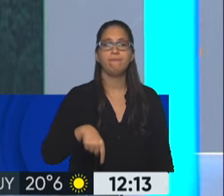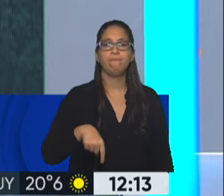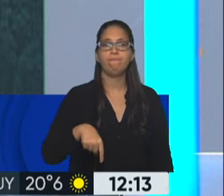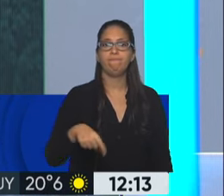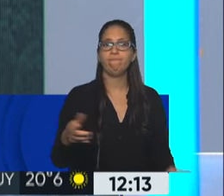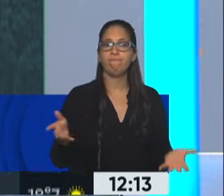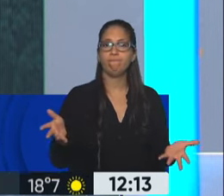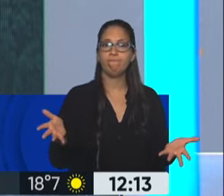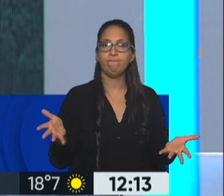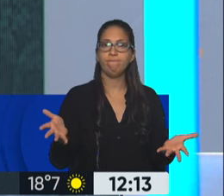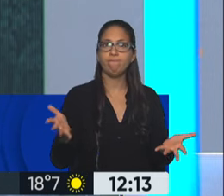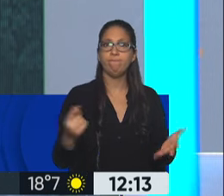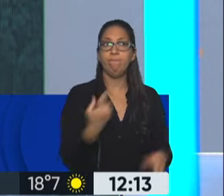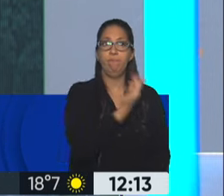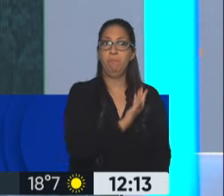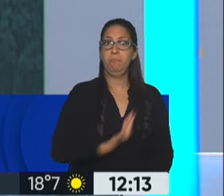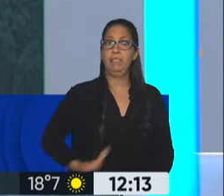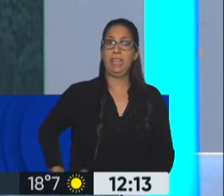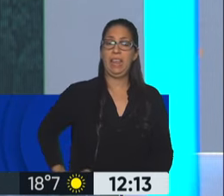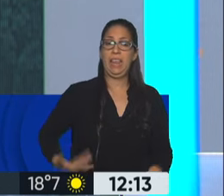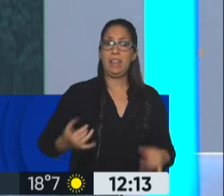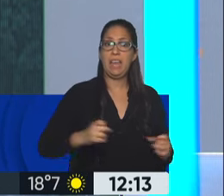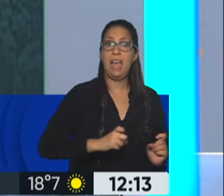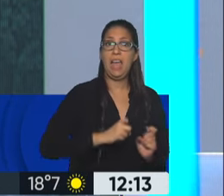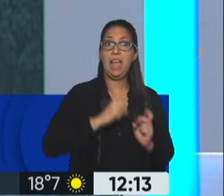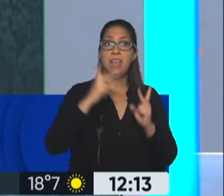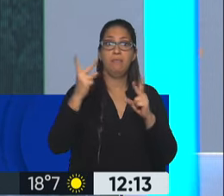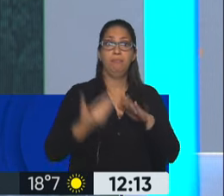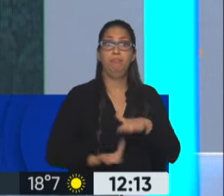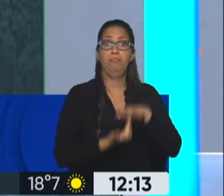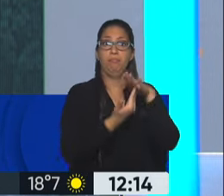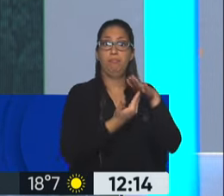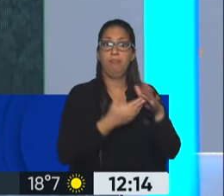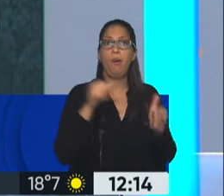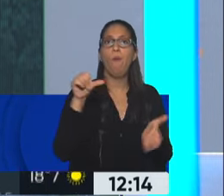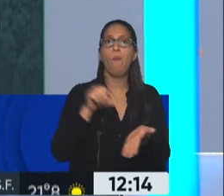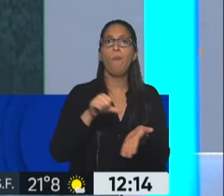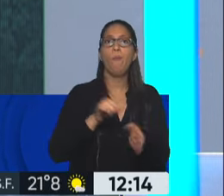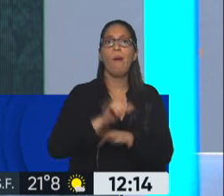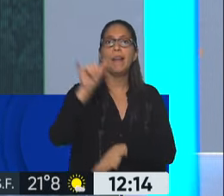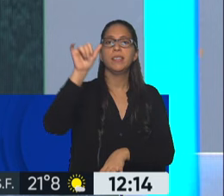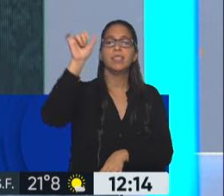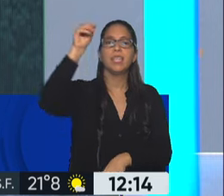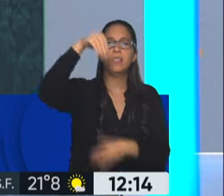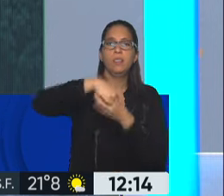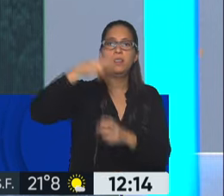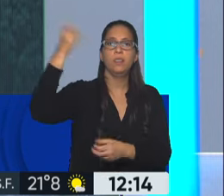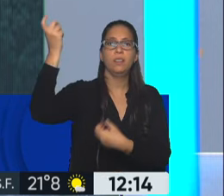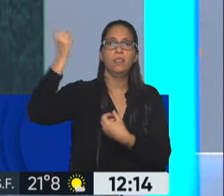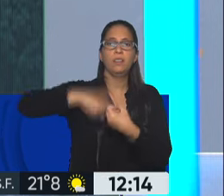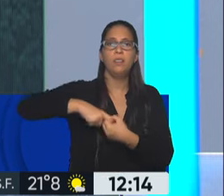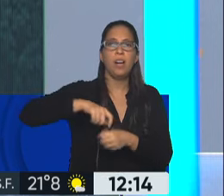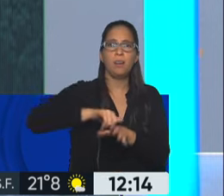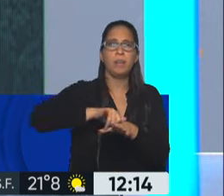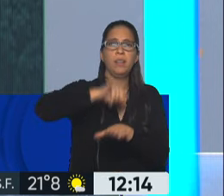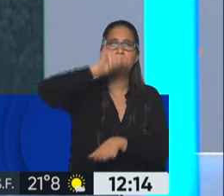bueno el primer mandatario máximo jefe del país no pueda estar en un vuelo comercial puede tener tiene